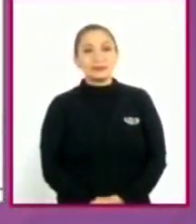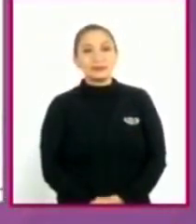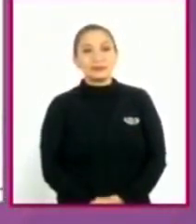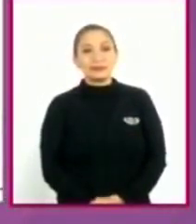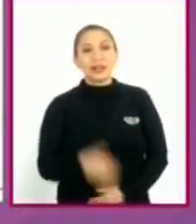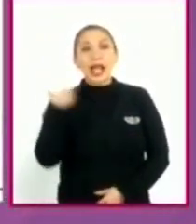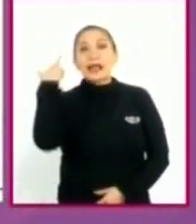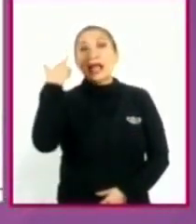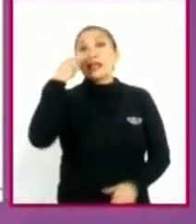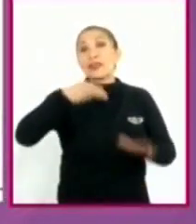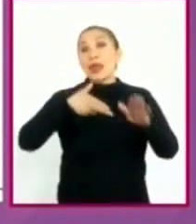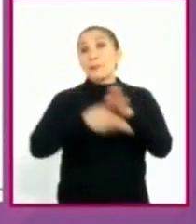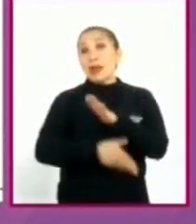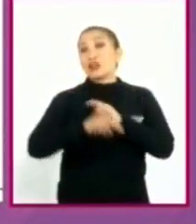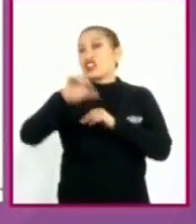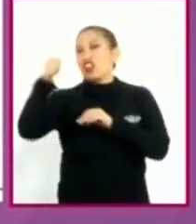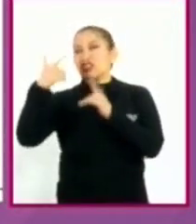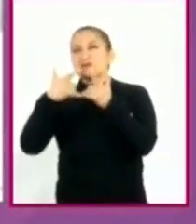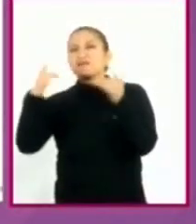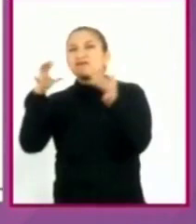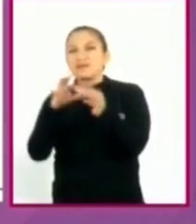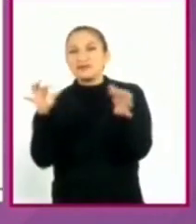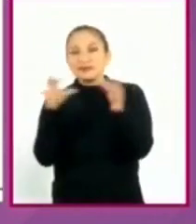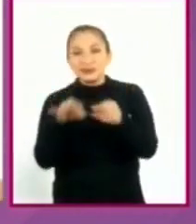La reina del metro y otros cuentos.